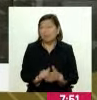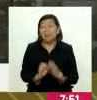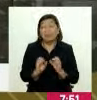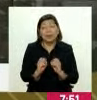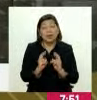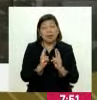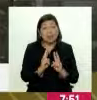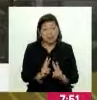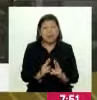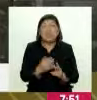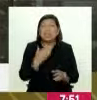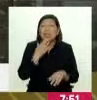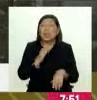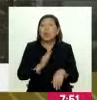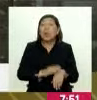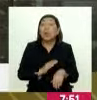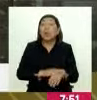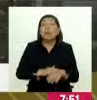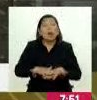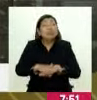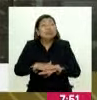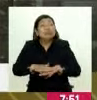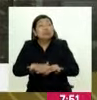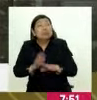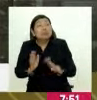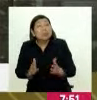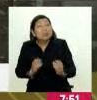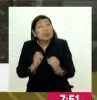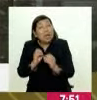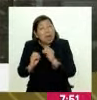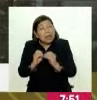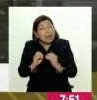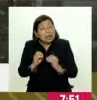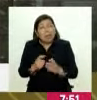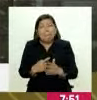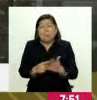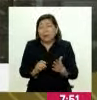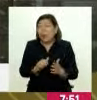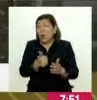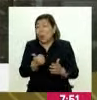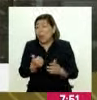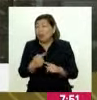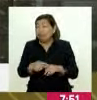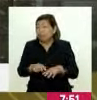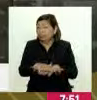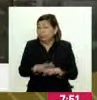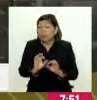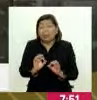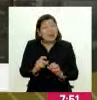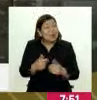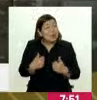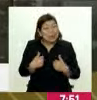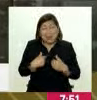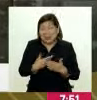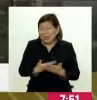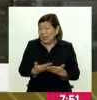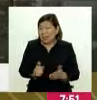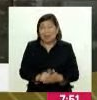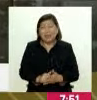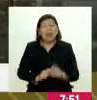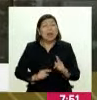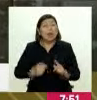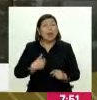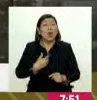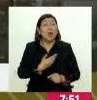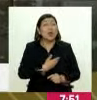que determinar responsables y evidentemente eso puede llevar a temas de reparaciones que ya tienen otro tratamiento y que no corresponden en todo caso al